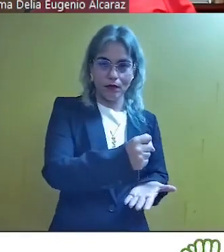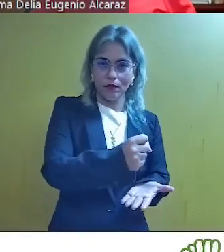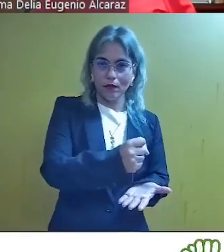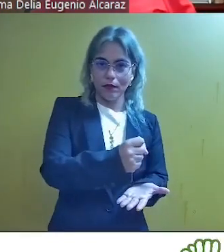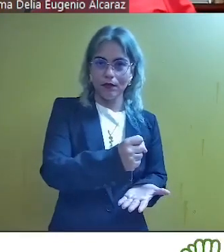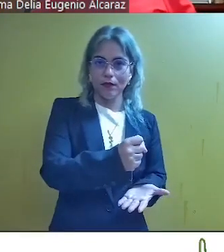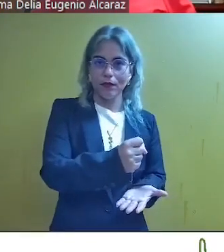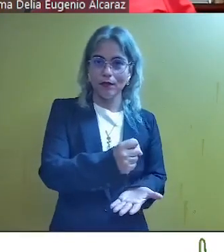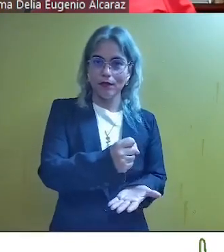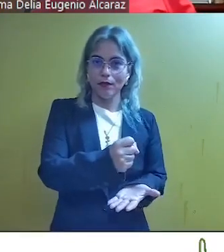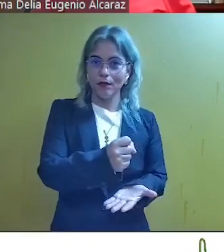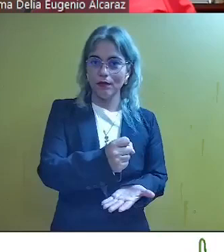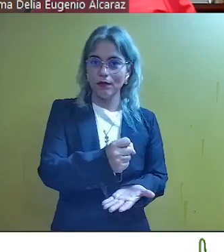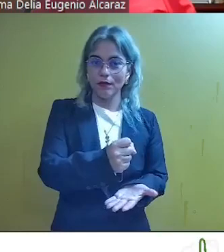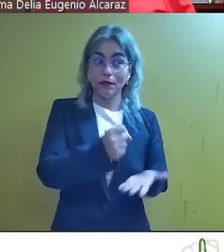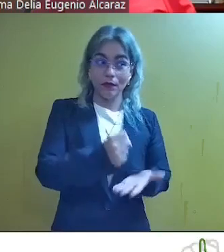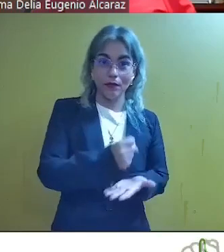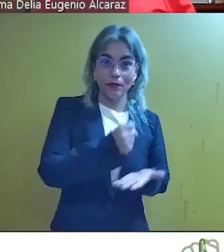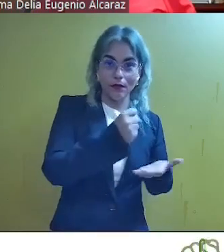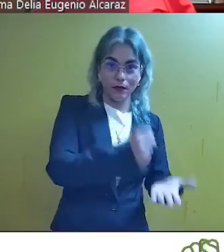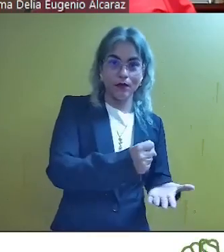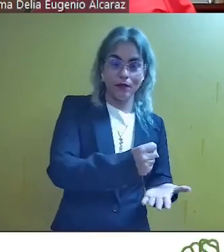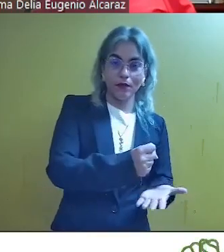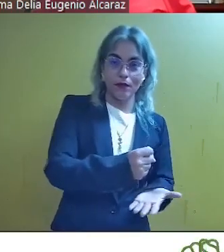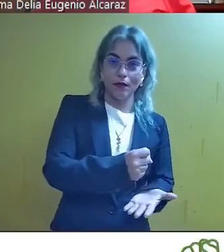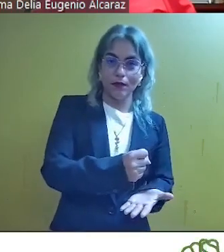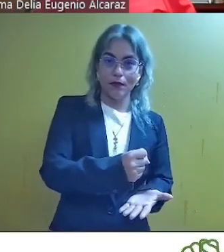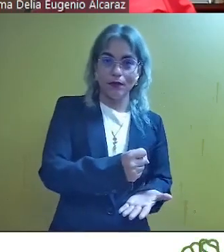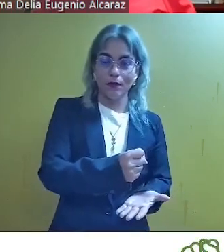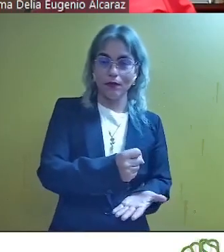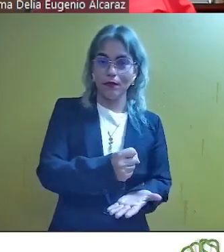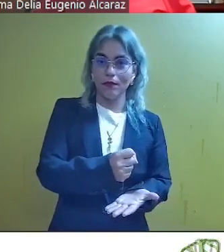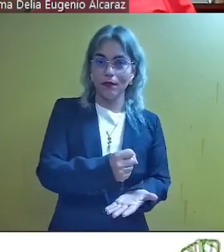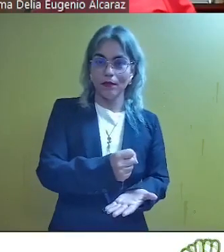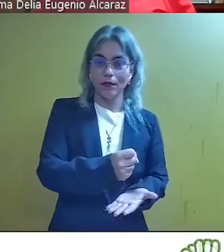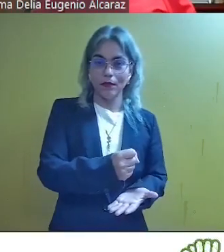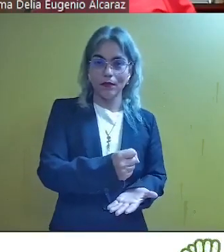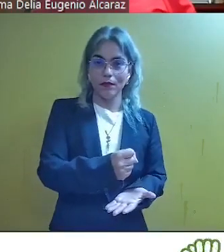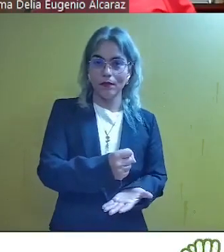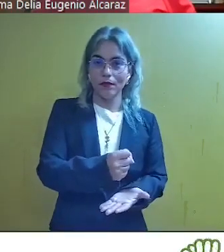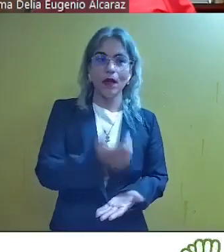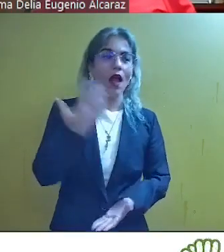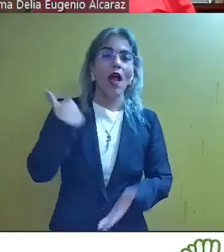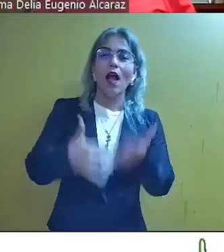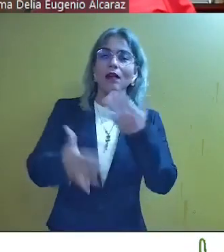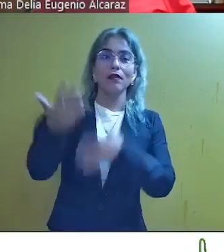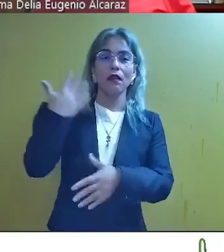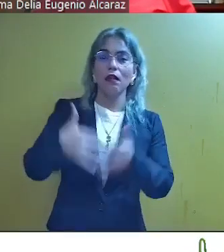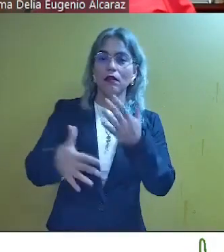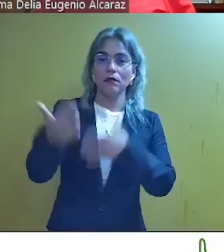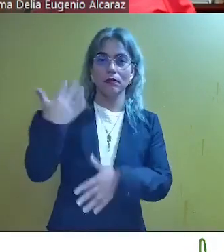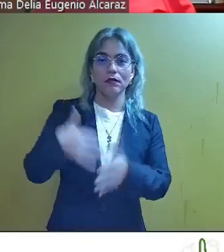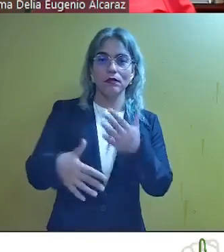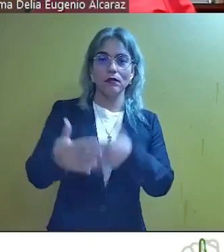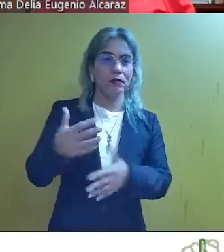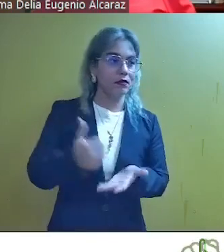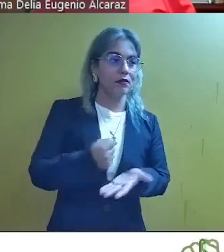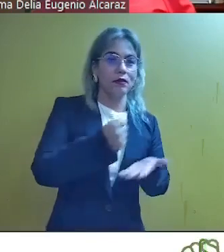son prácticamente recursos de ejercicios anteriores, de los